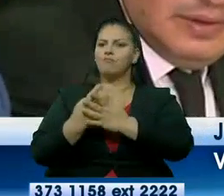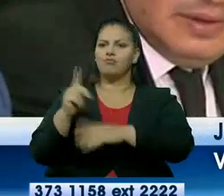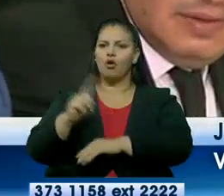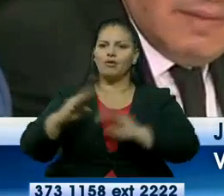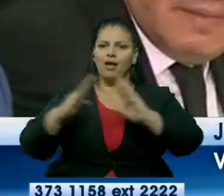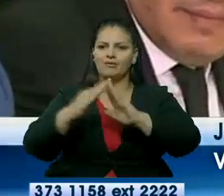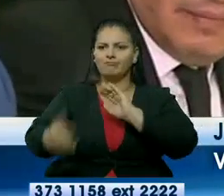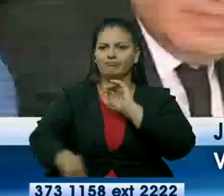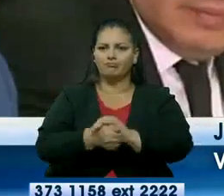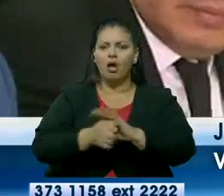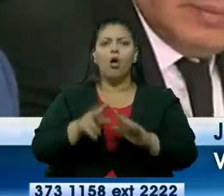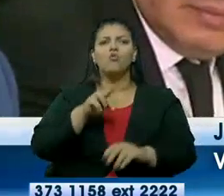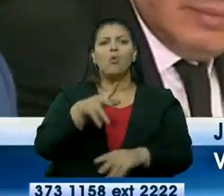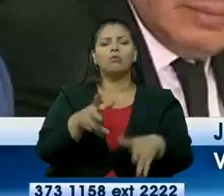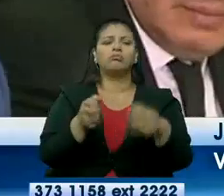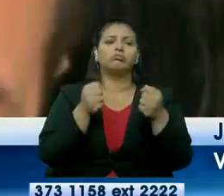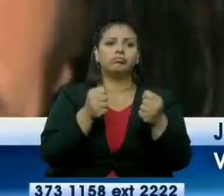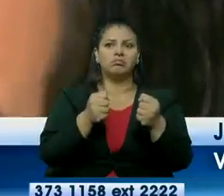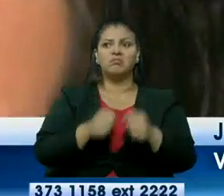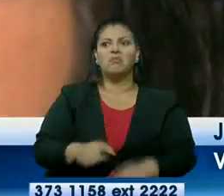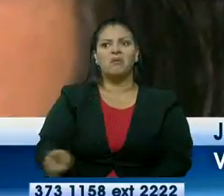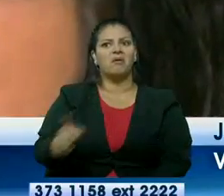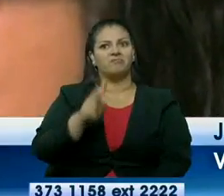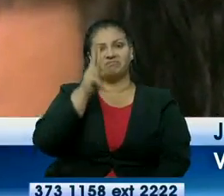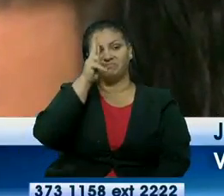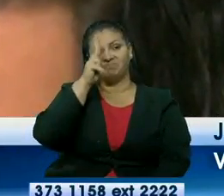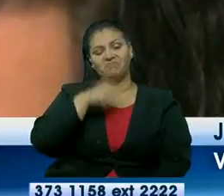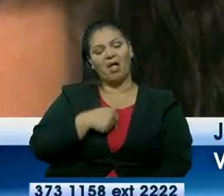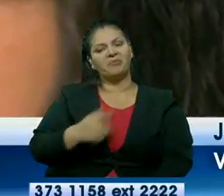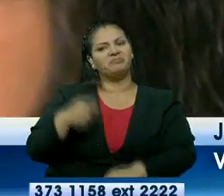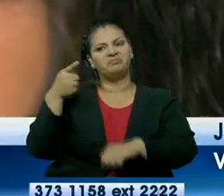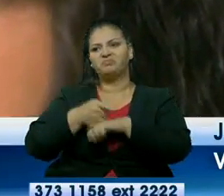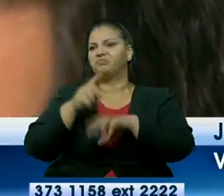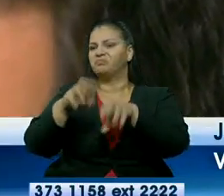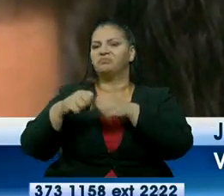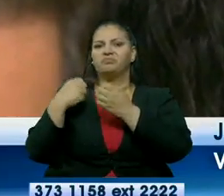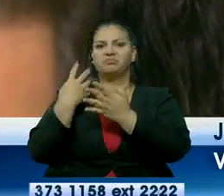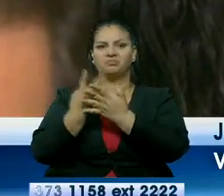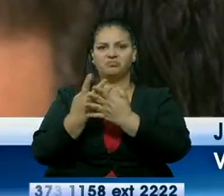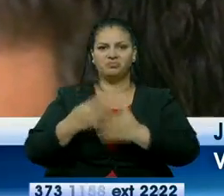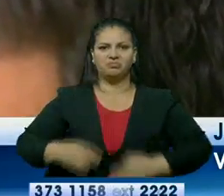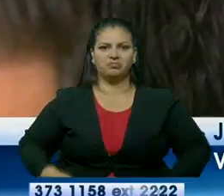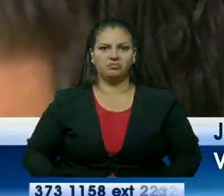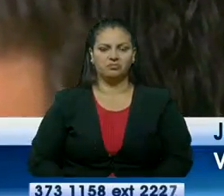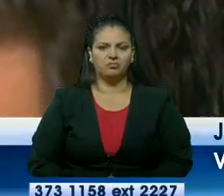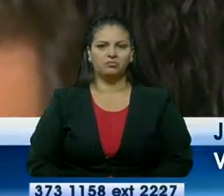preventiva en su contra y pidió al Ministerio de Justicia que adecúen un lugar para su reclusión. Informo.